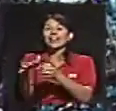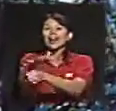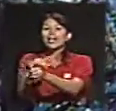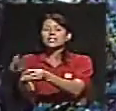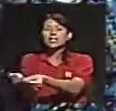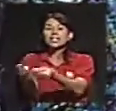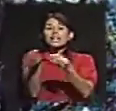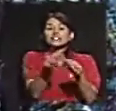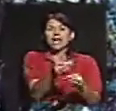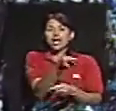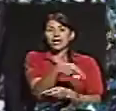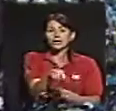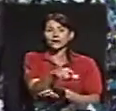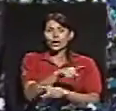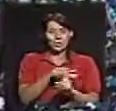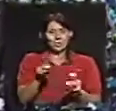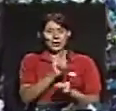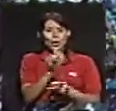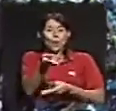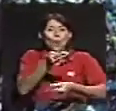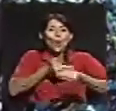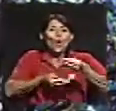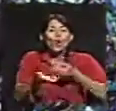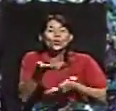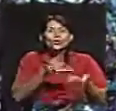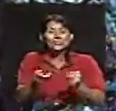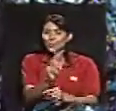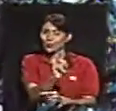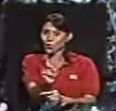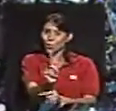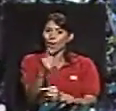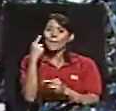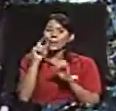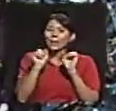sino para poder explotar algunos proyectos